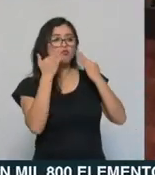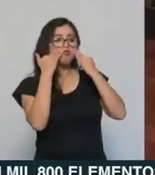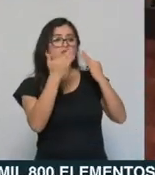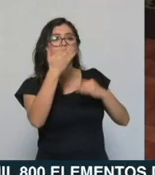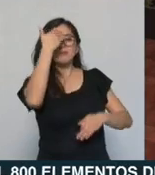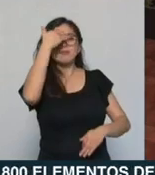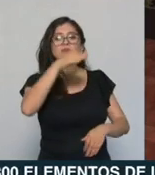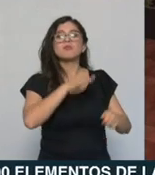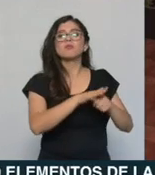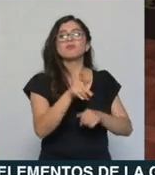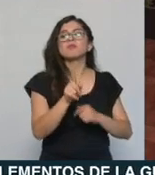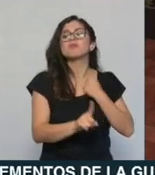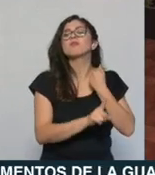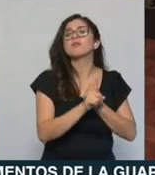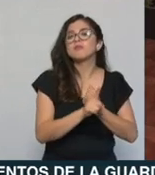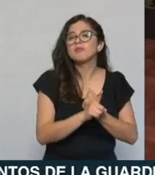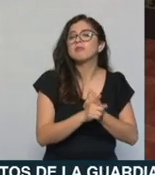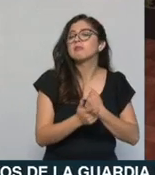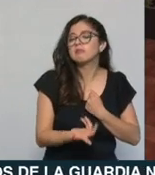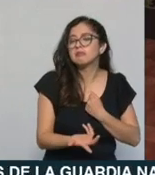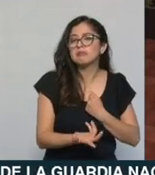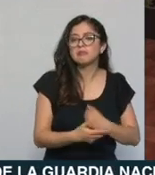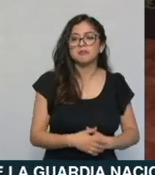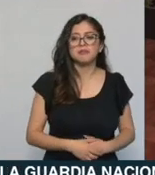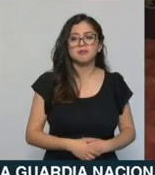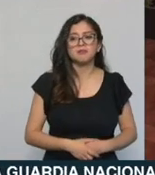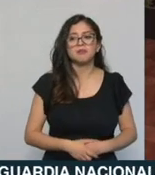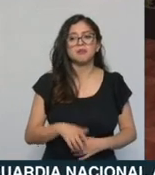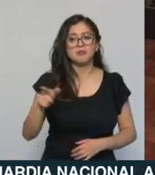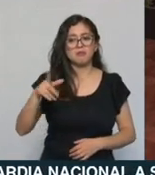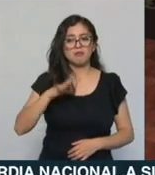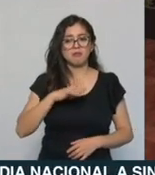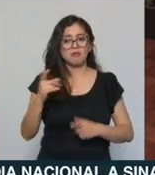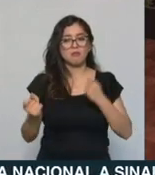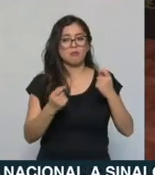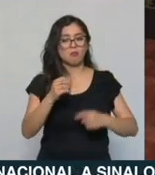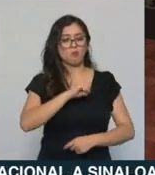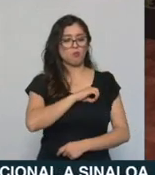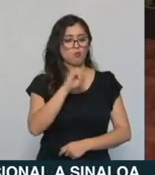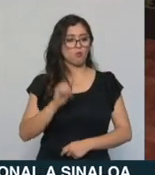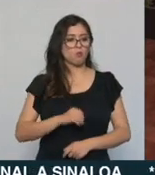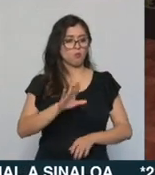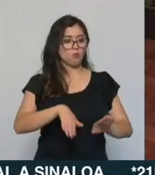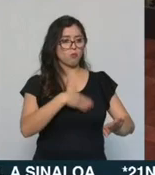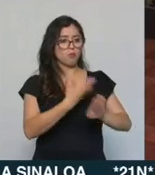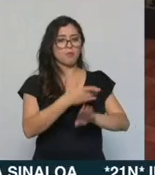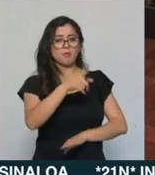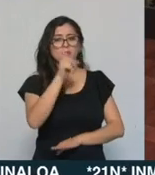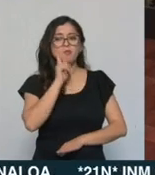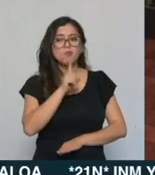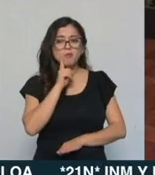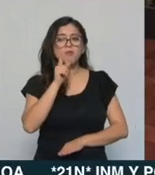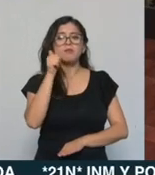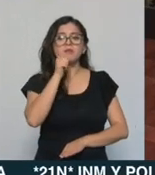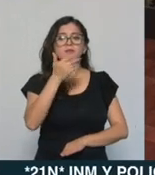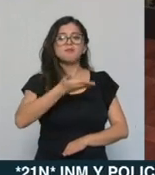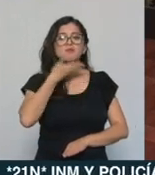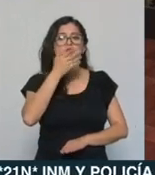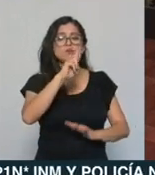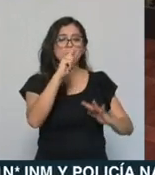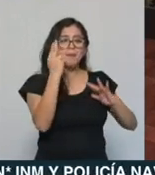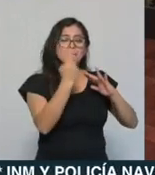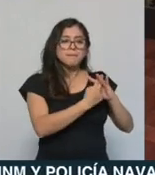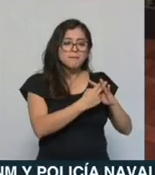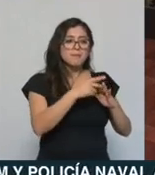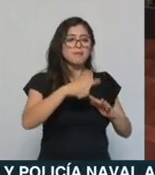En primer lugar, se combina el odio contra las mujeres, los feminicidios que ya son un problema en nuestro país, junto con el